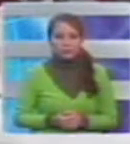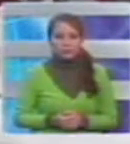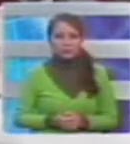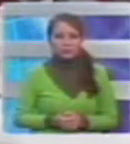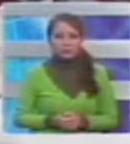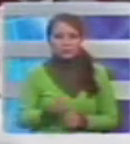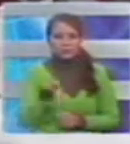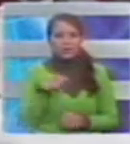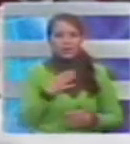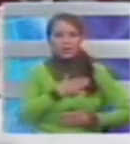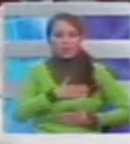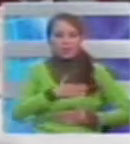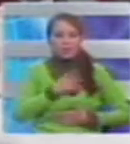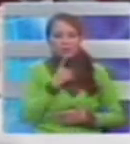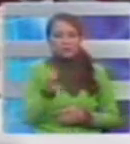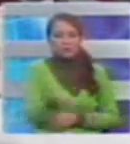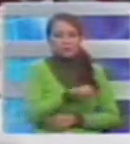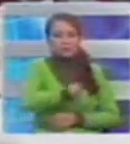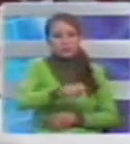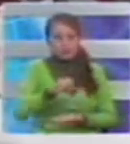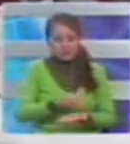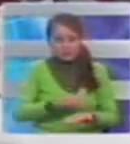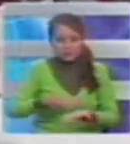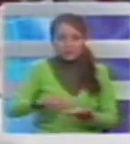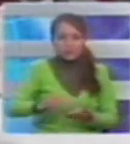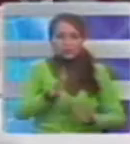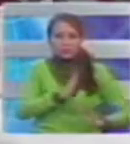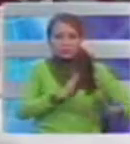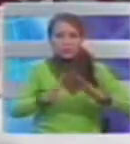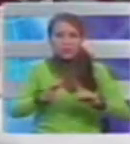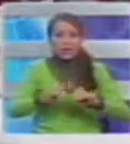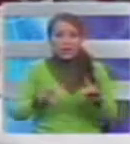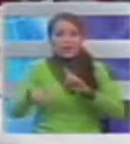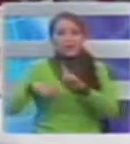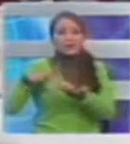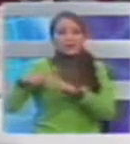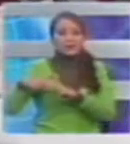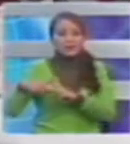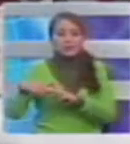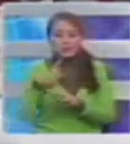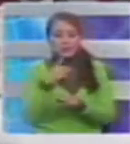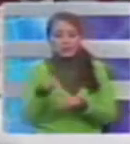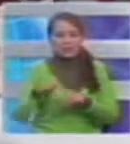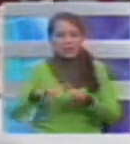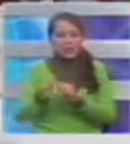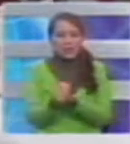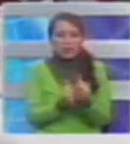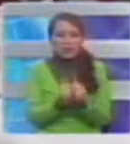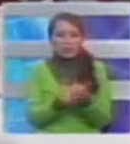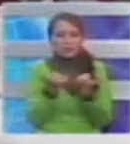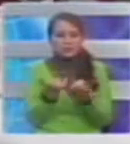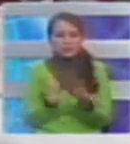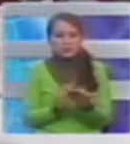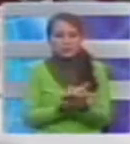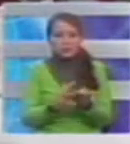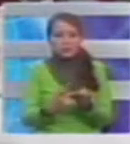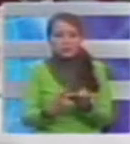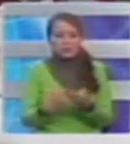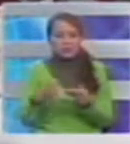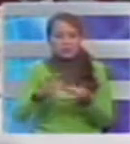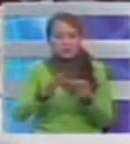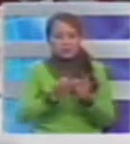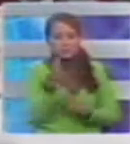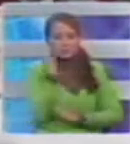y ustedes van a poder disfrutar del ping pong, de ajedrez, de artes marciales, y además son las disciplinas que se muestran en esta semana